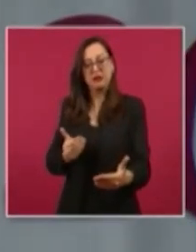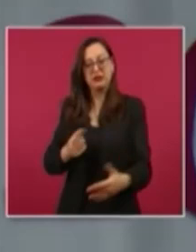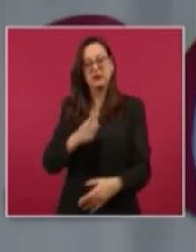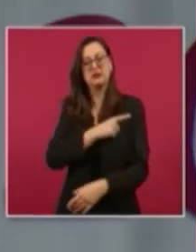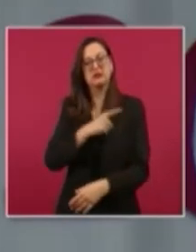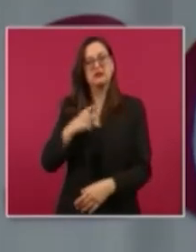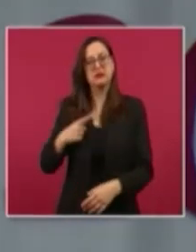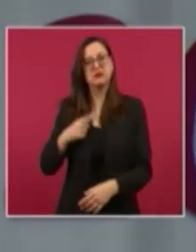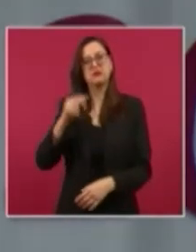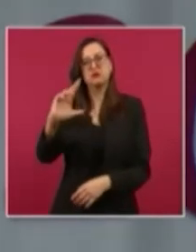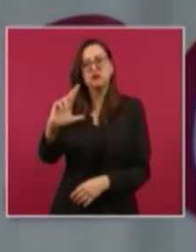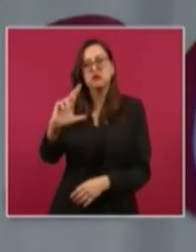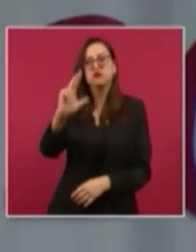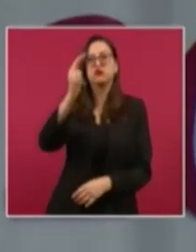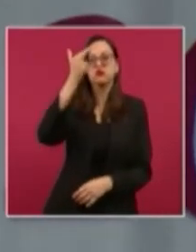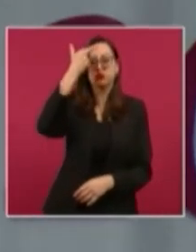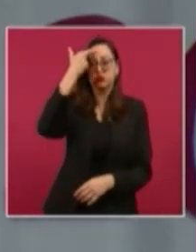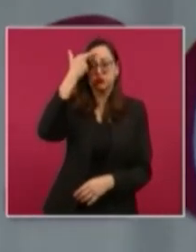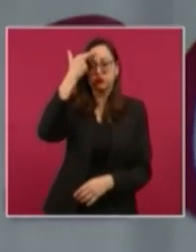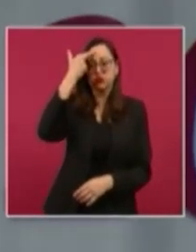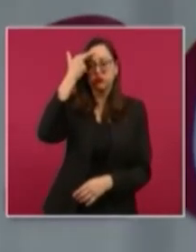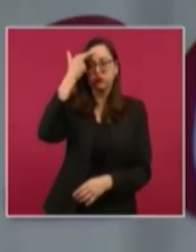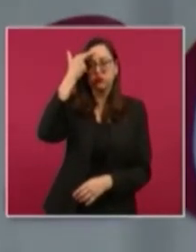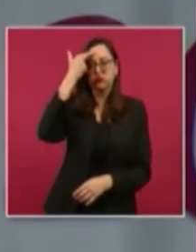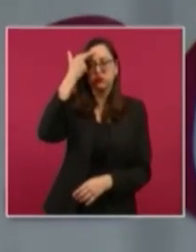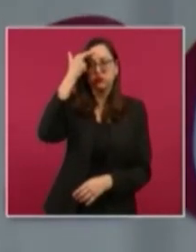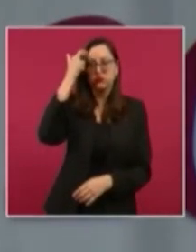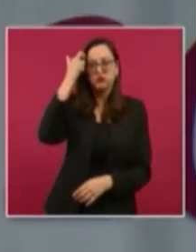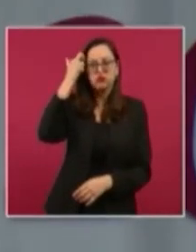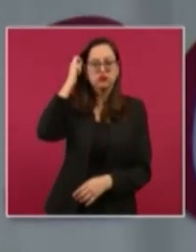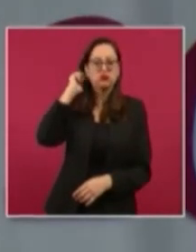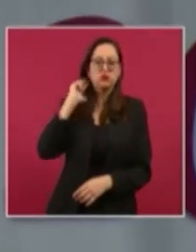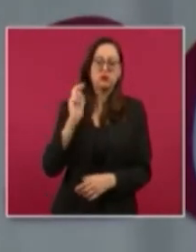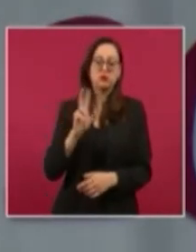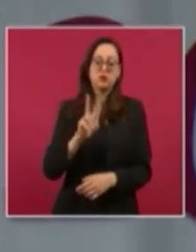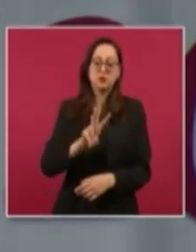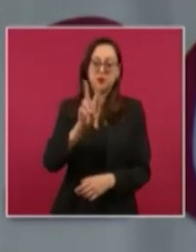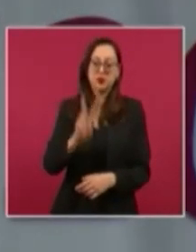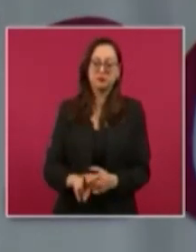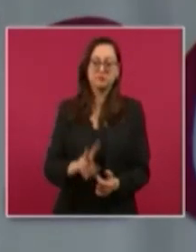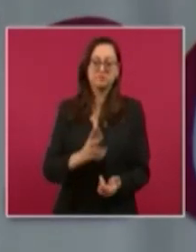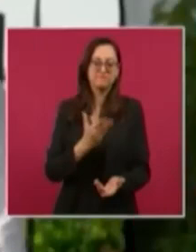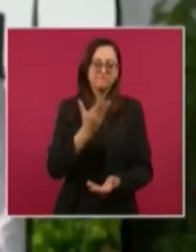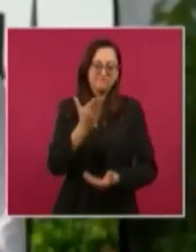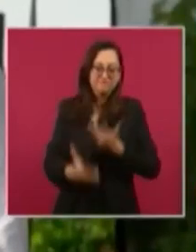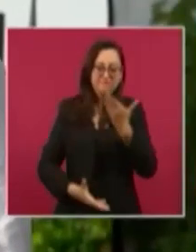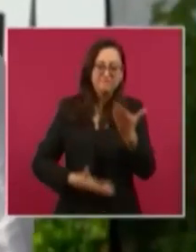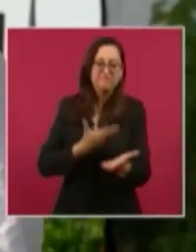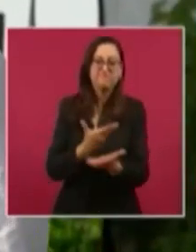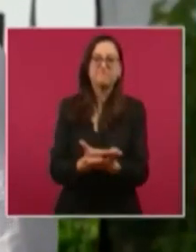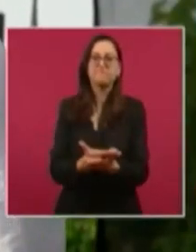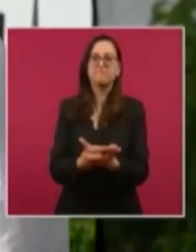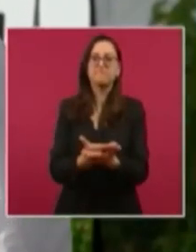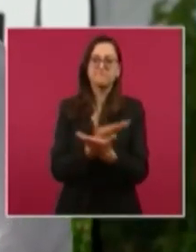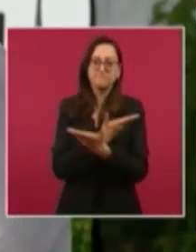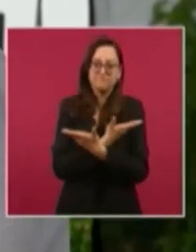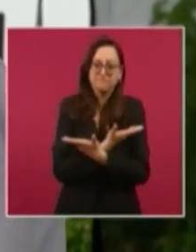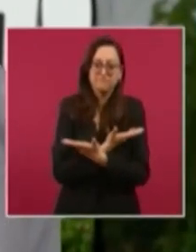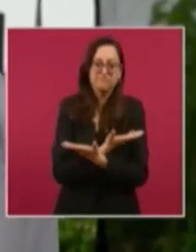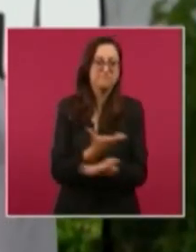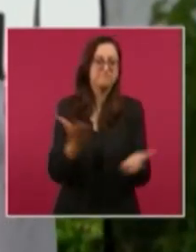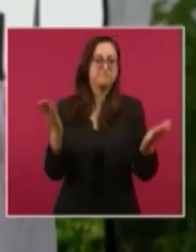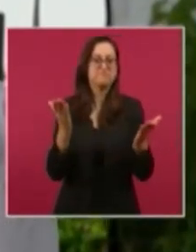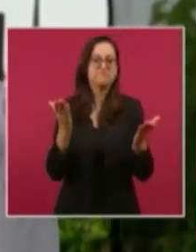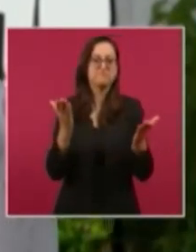el presidente ya había anunciado que iba a presentar un informe el informe número 16 el primero de diciembre y precisamente